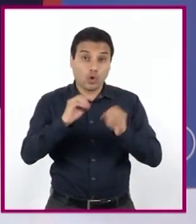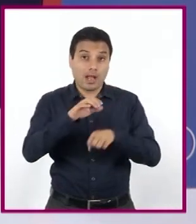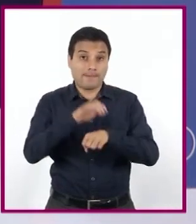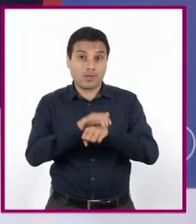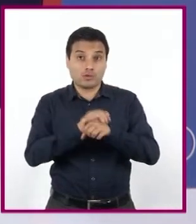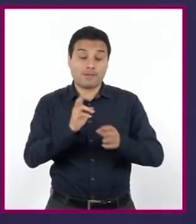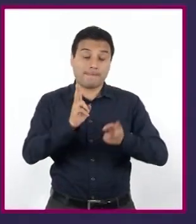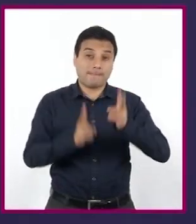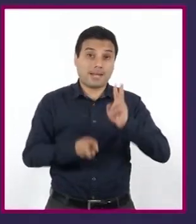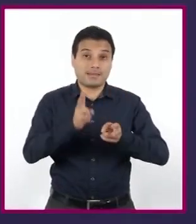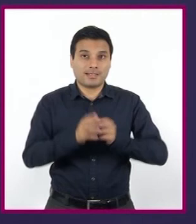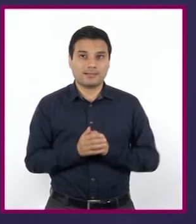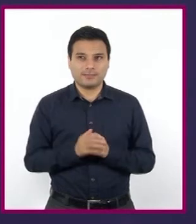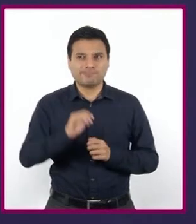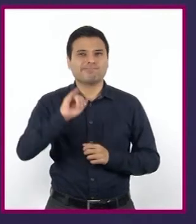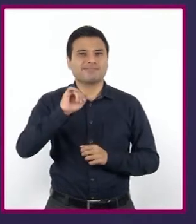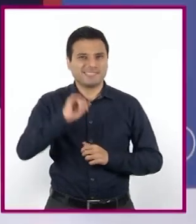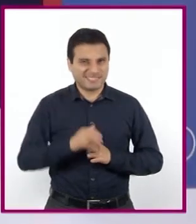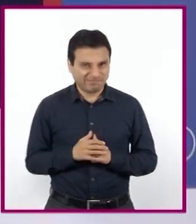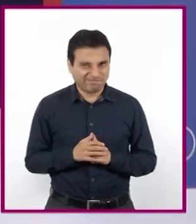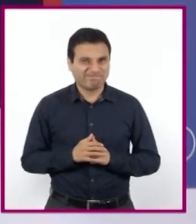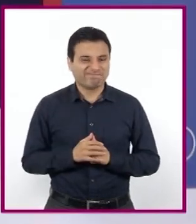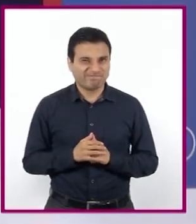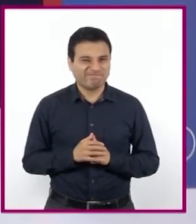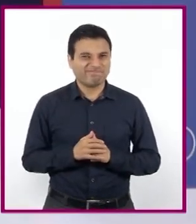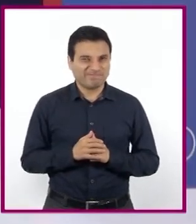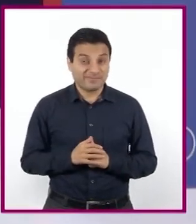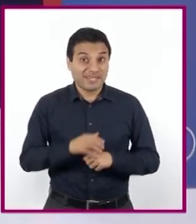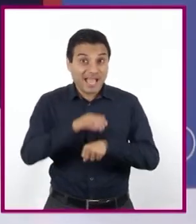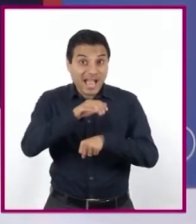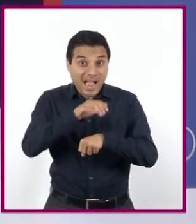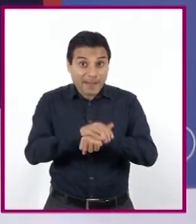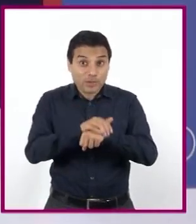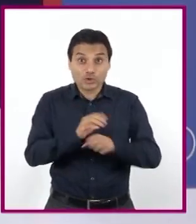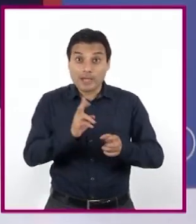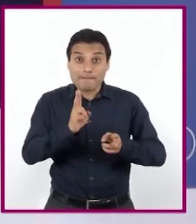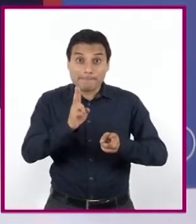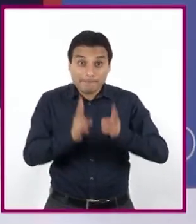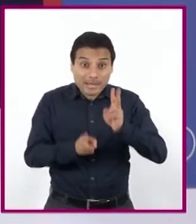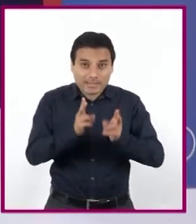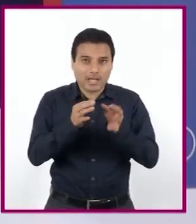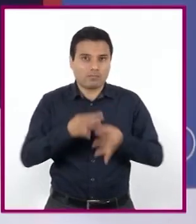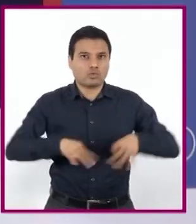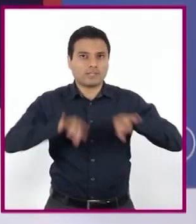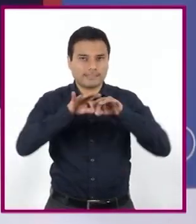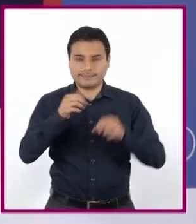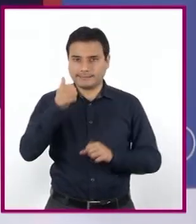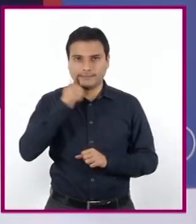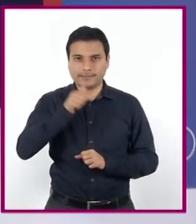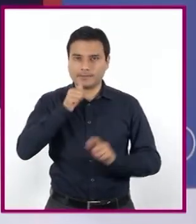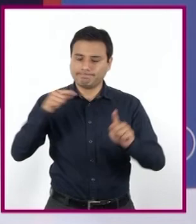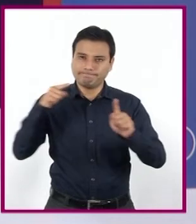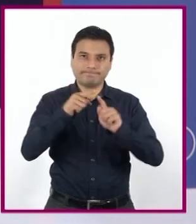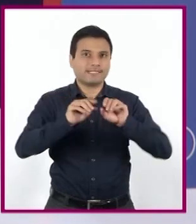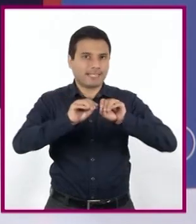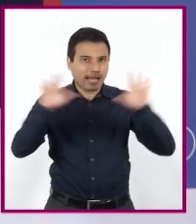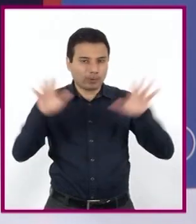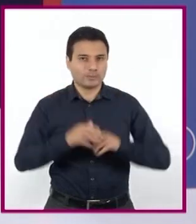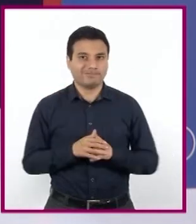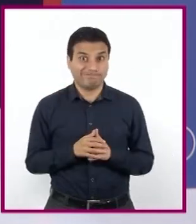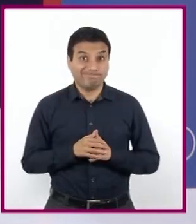amigos. Sí, porque hasta en las pláticas entre amigos es importante ser claro al momento de